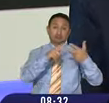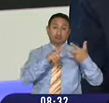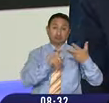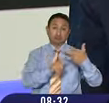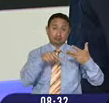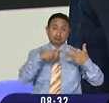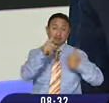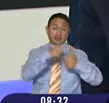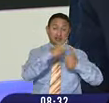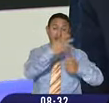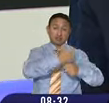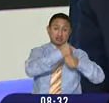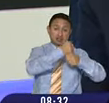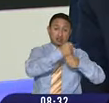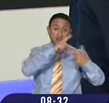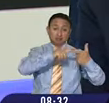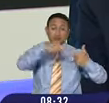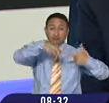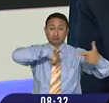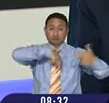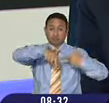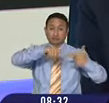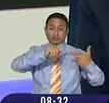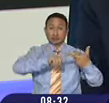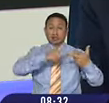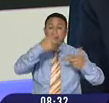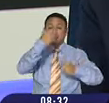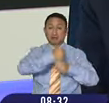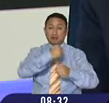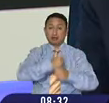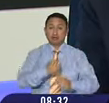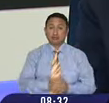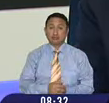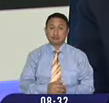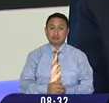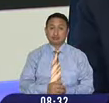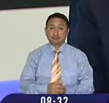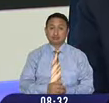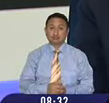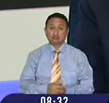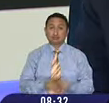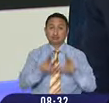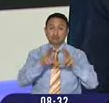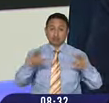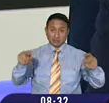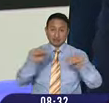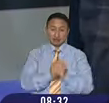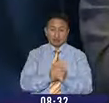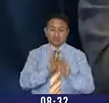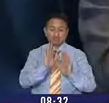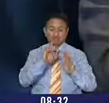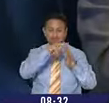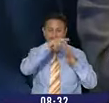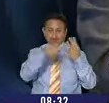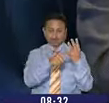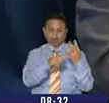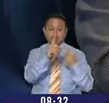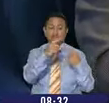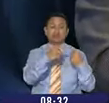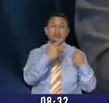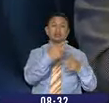tienen que ver con la seguridad, con la movilidad, con el empleo. Ahí partamos. Y con la naturaleza. Ok, ahí partamos.